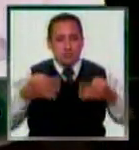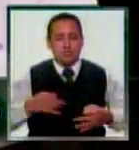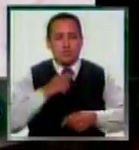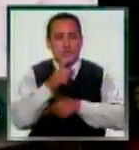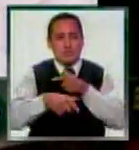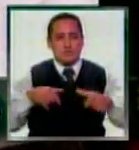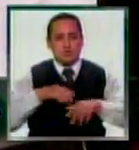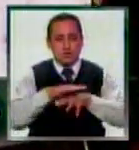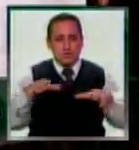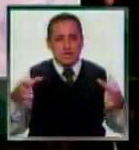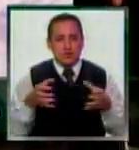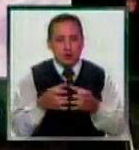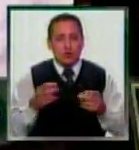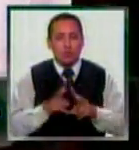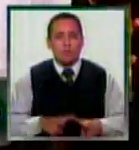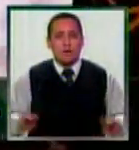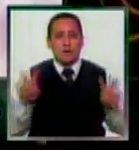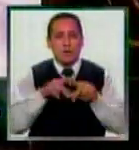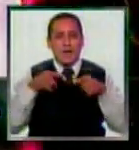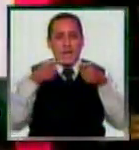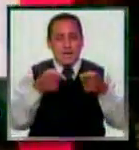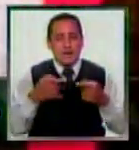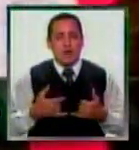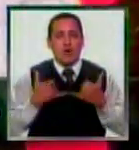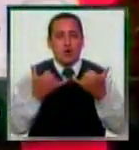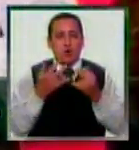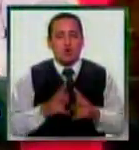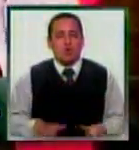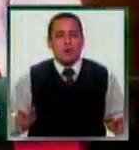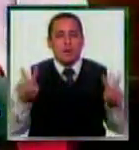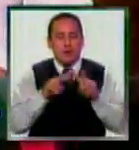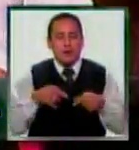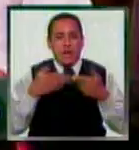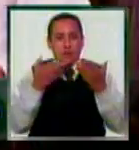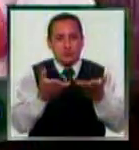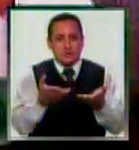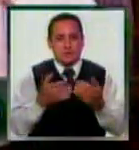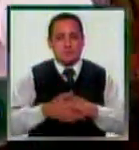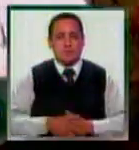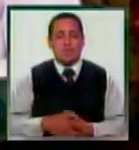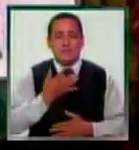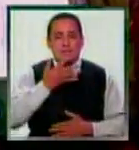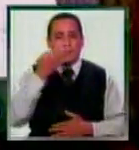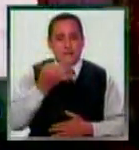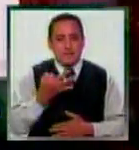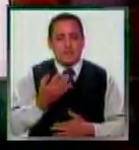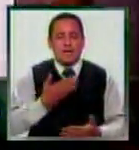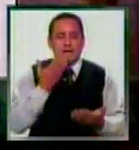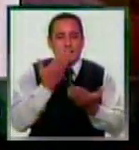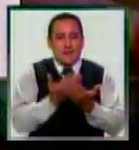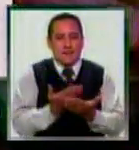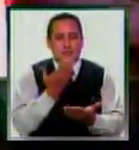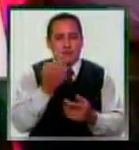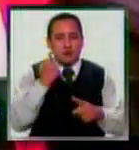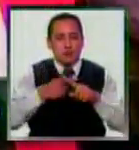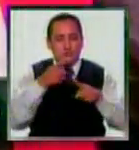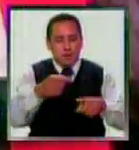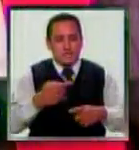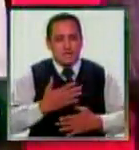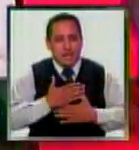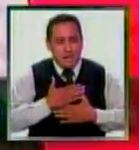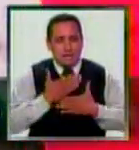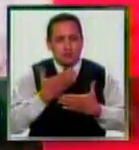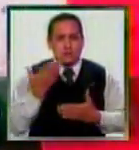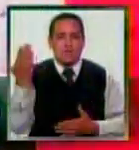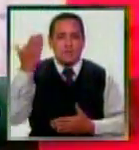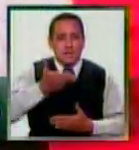pueblo lo valora a él, hoy lo va a valorar a usted. De verdad, gracias por ese gesto de